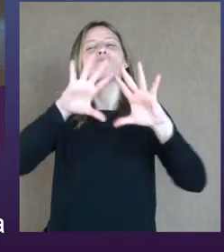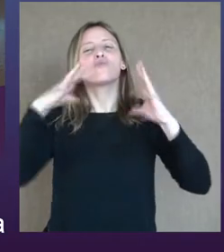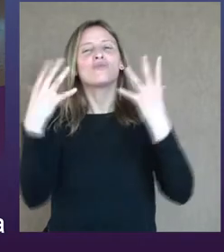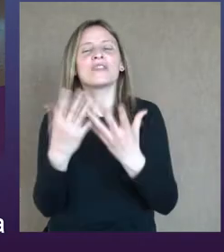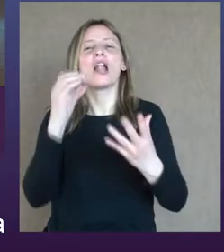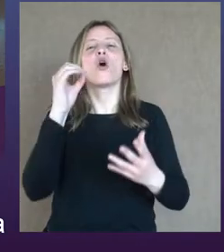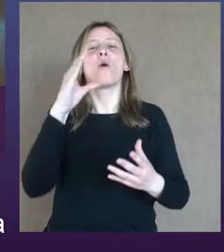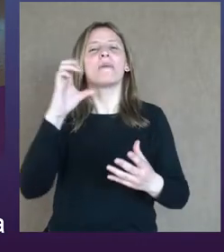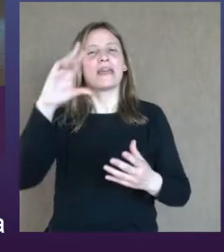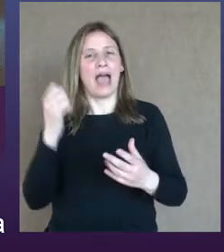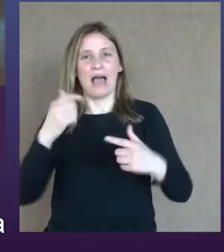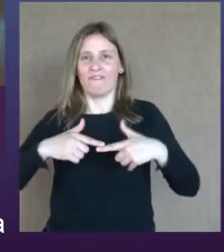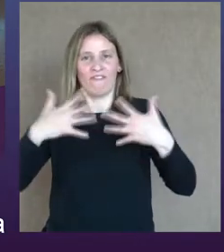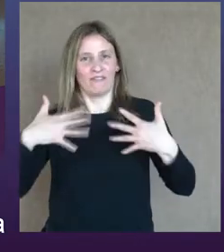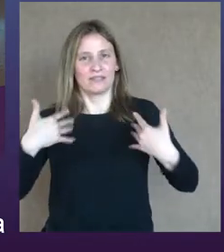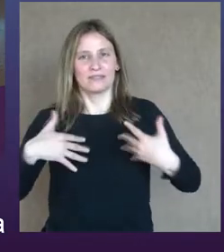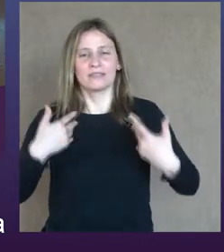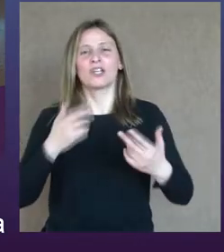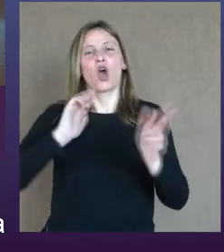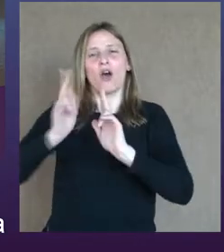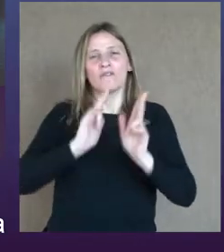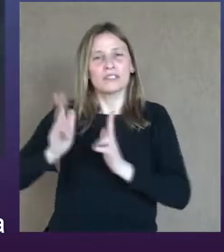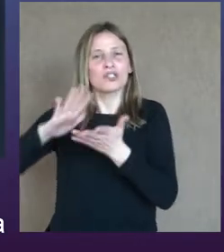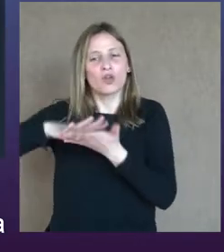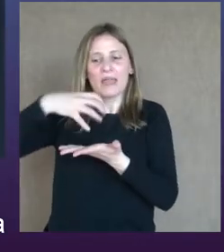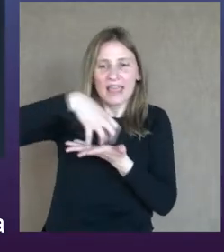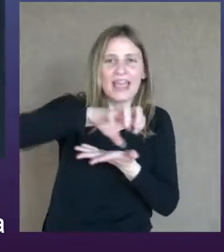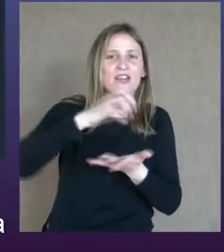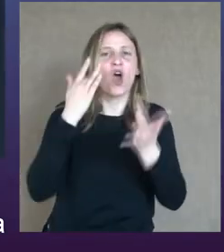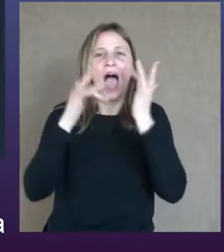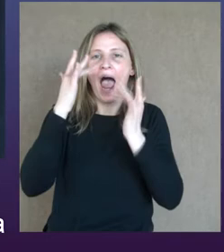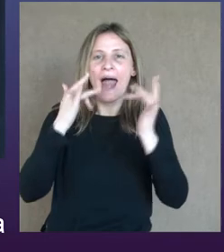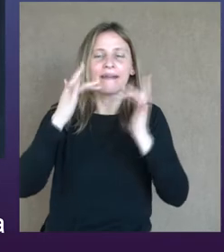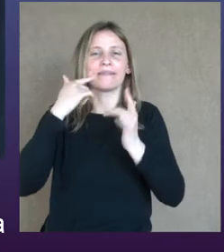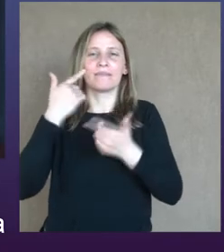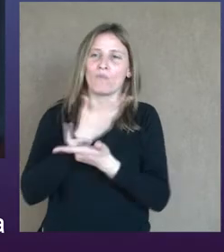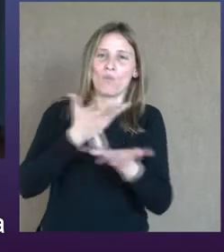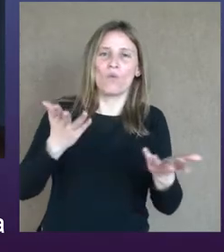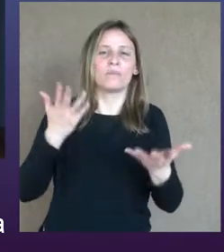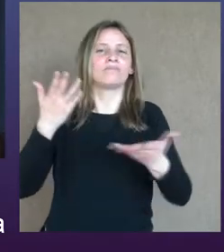conversar sobre este género de las artes escénicas. Nos acompañan Adriana Mastrangelo.